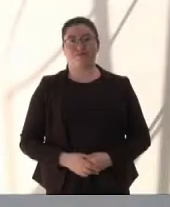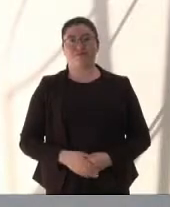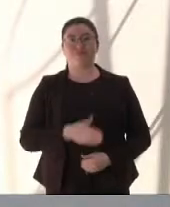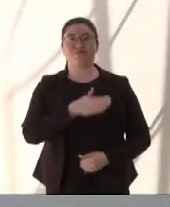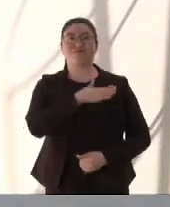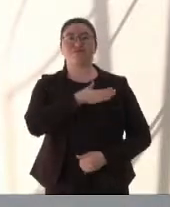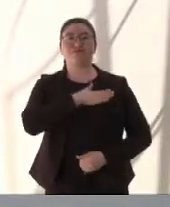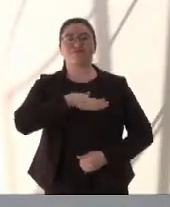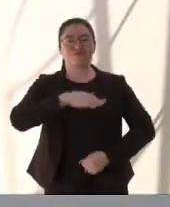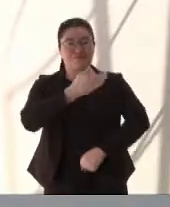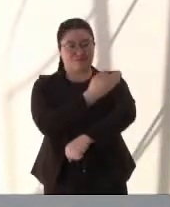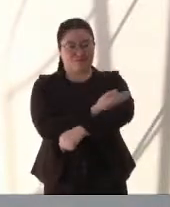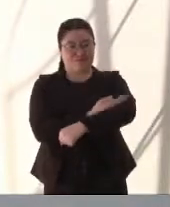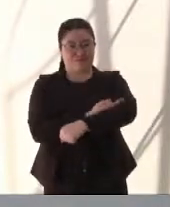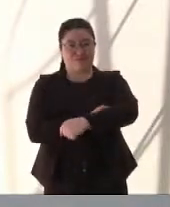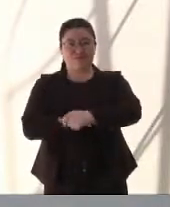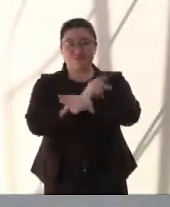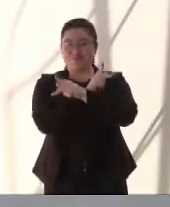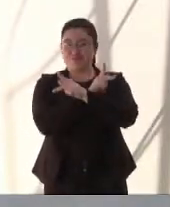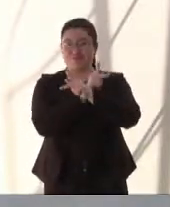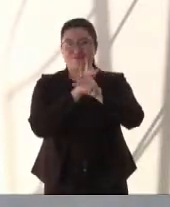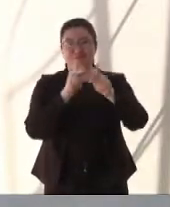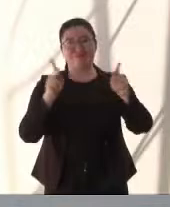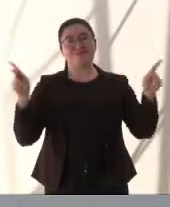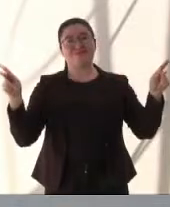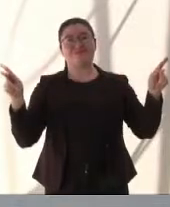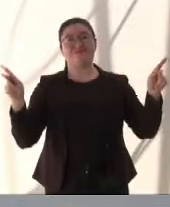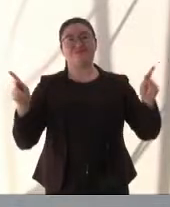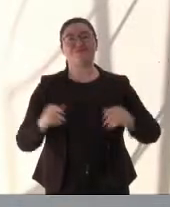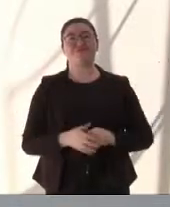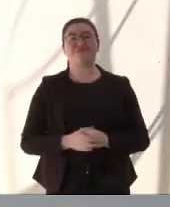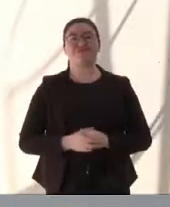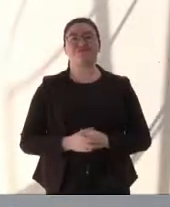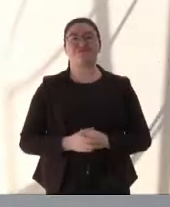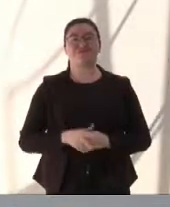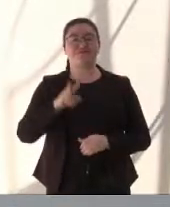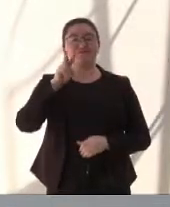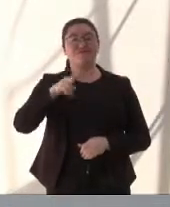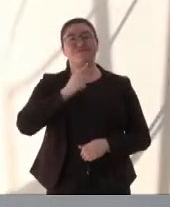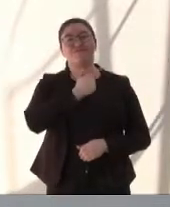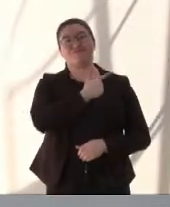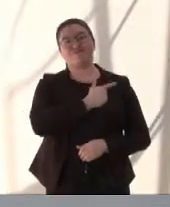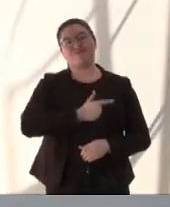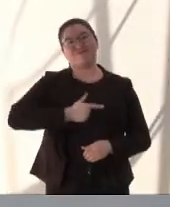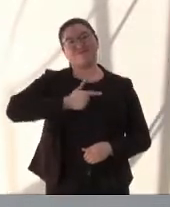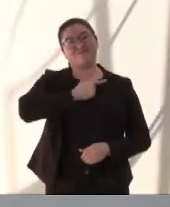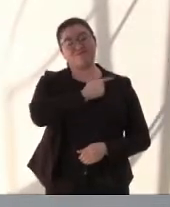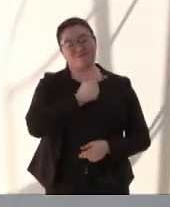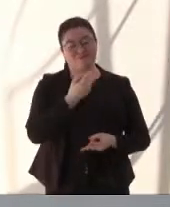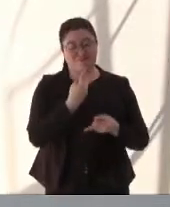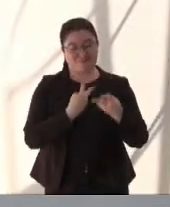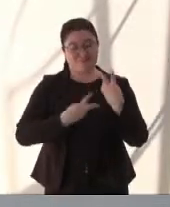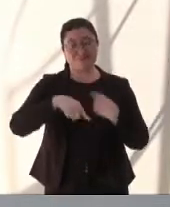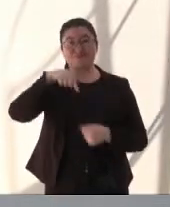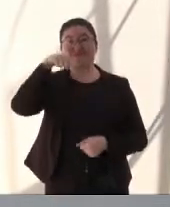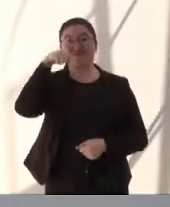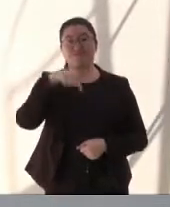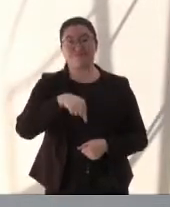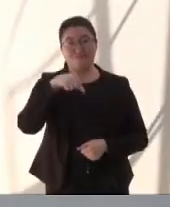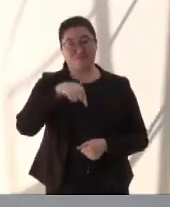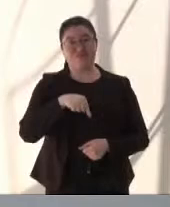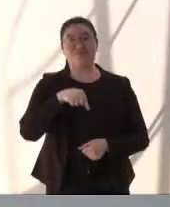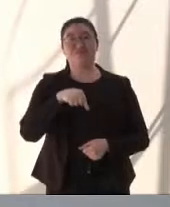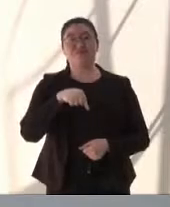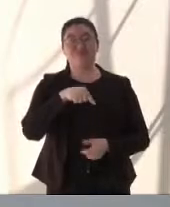Muy buenas tardes a todas y a todos. Me da muchísimo gusto estar aquí en la inauguración